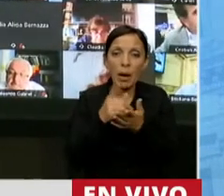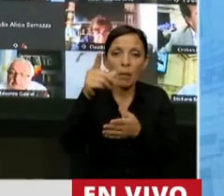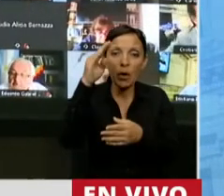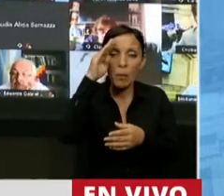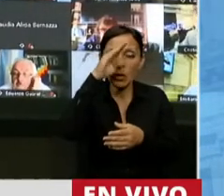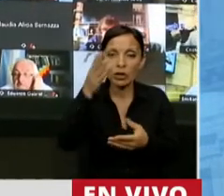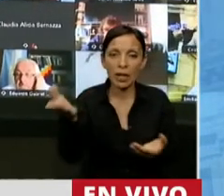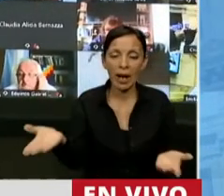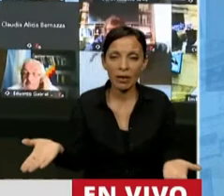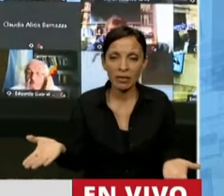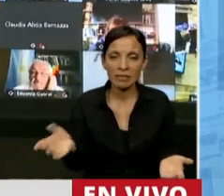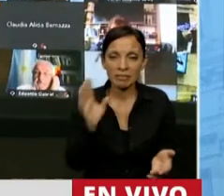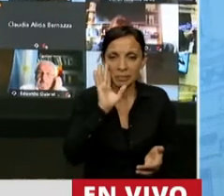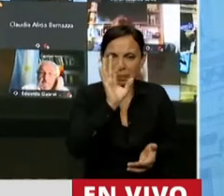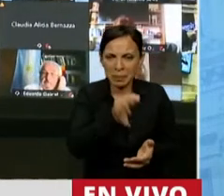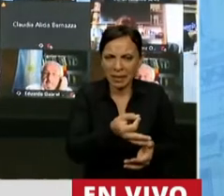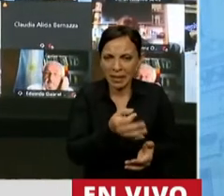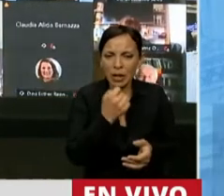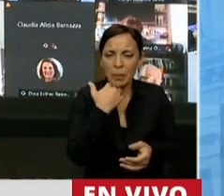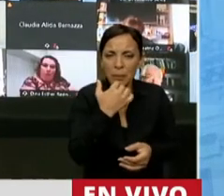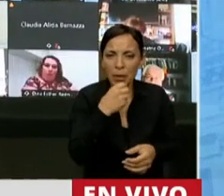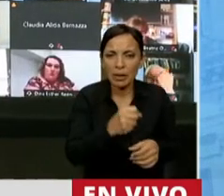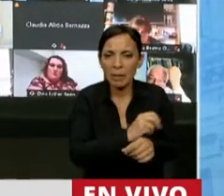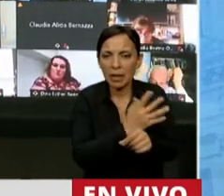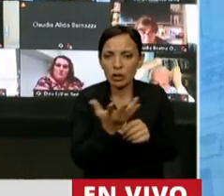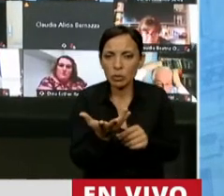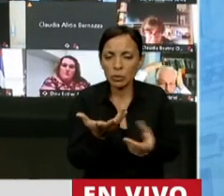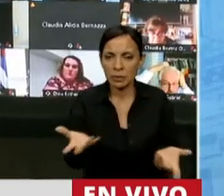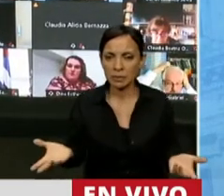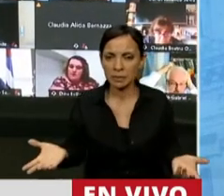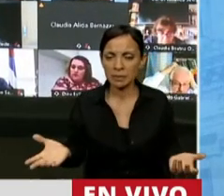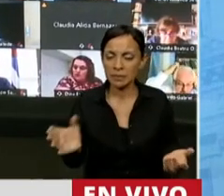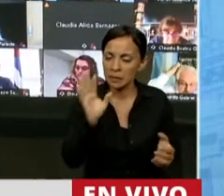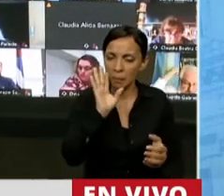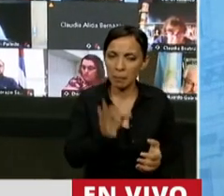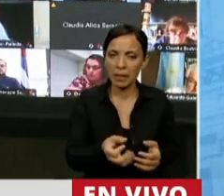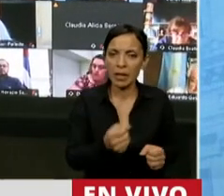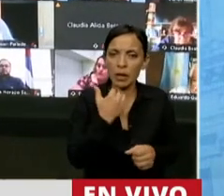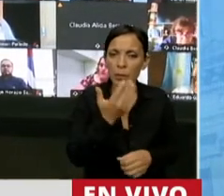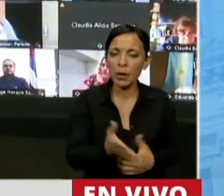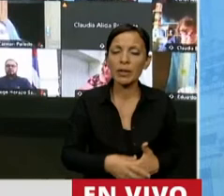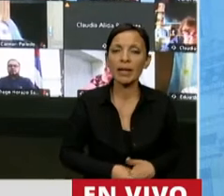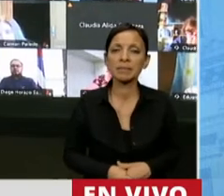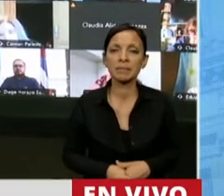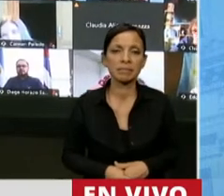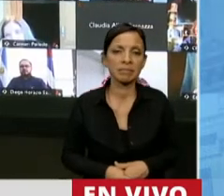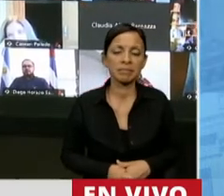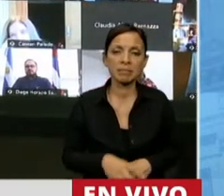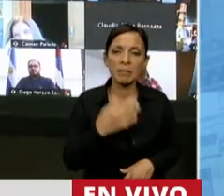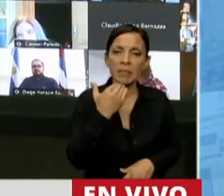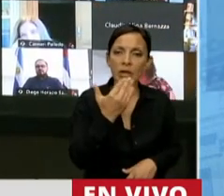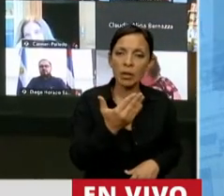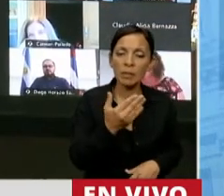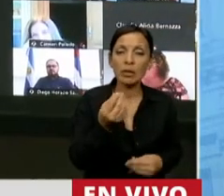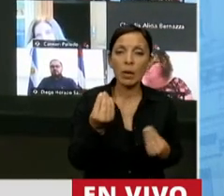le importa el Mercosur y la Unión Europea. Poco le importa. Le importa